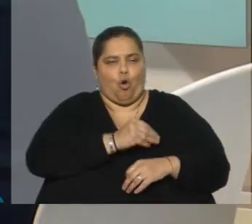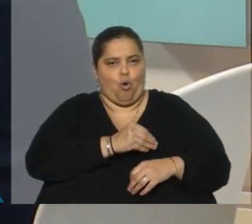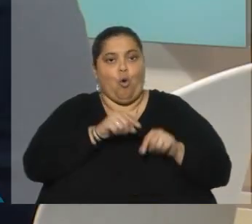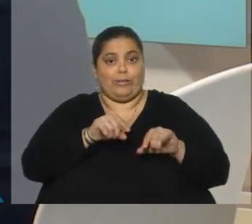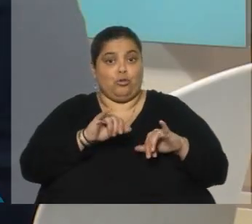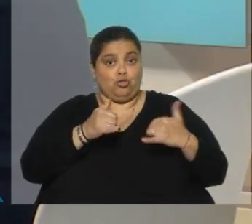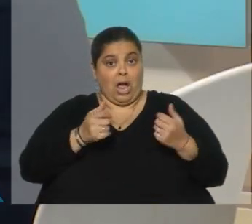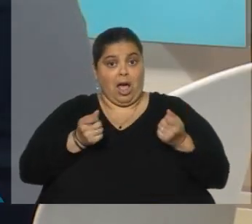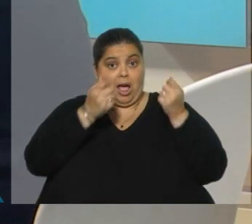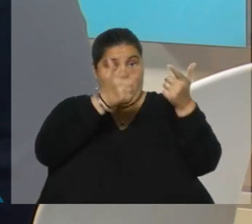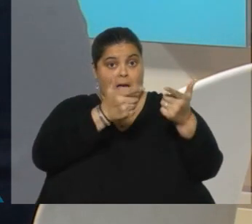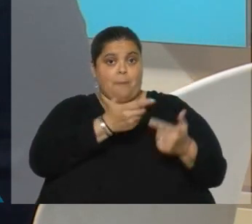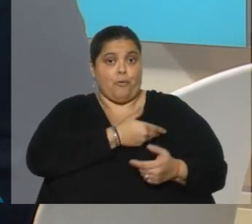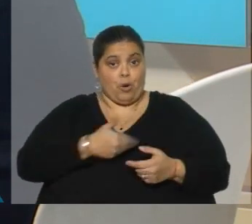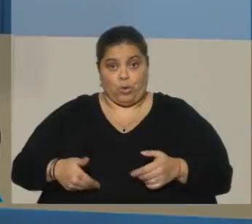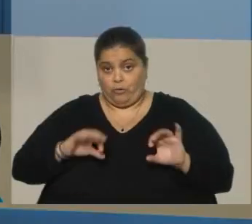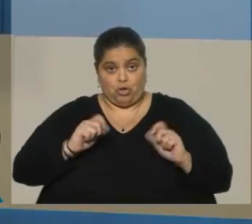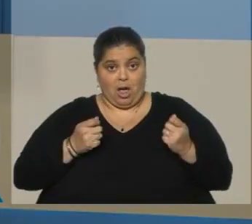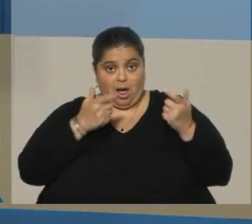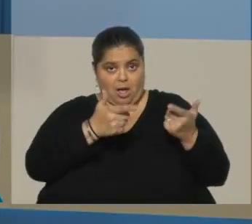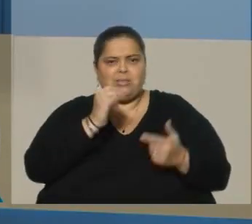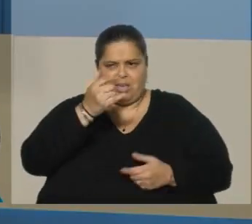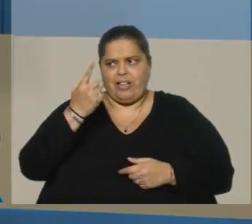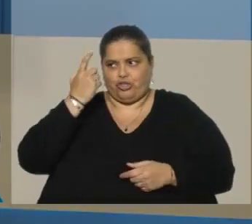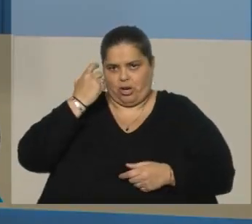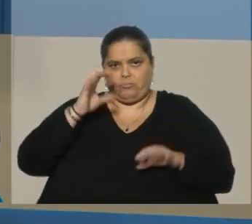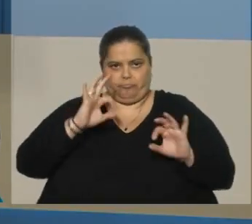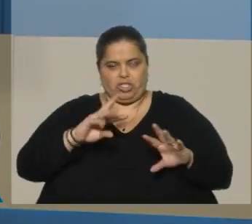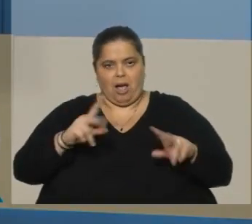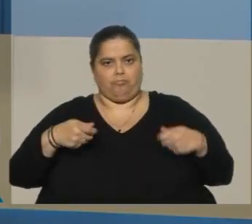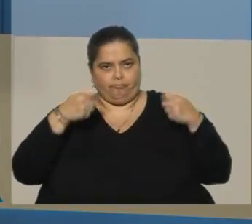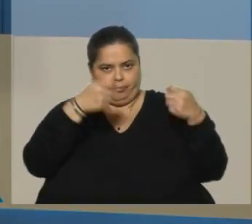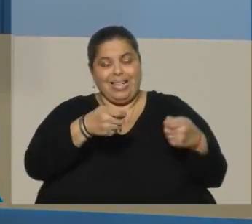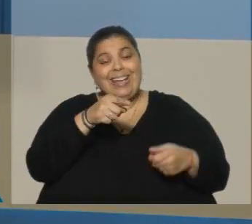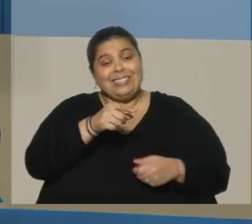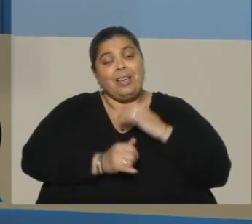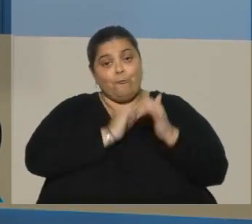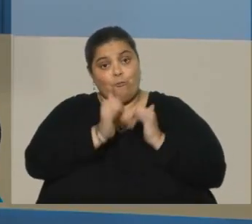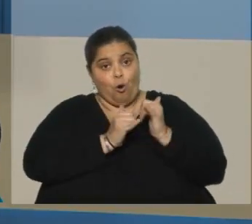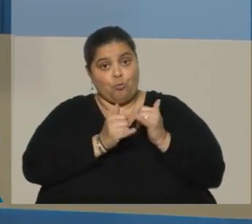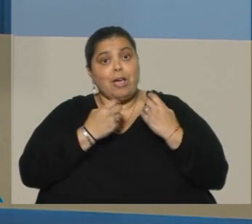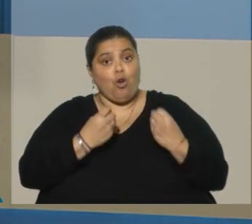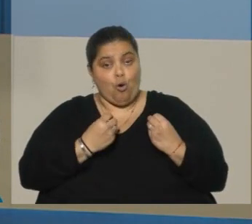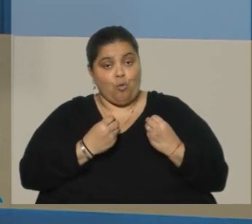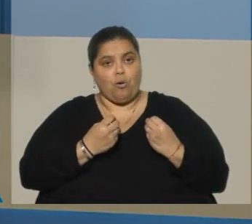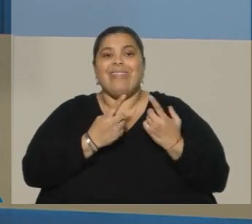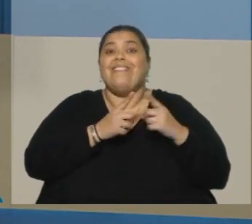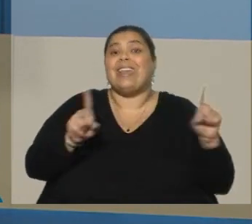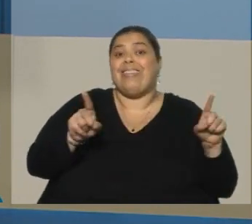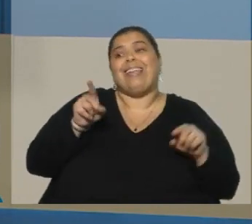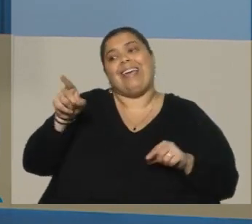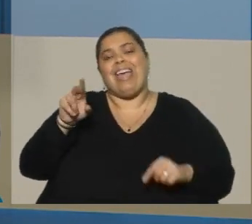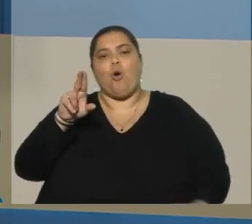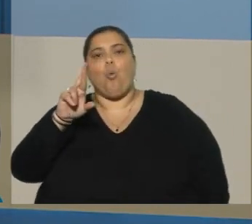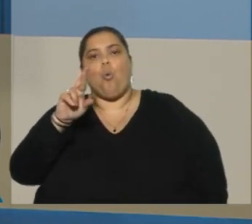entregaron al Poder Ejecutivo, ustedes? Sí, claro, el día de ayer. Ese informe tiene una construcción diferente al de la Urcea. Uh-huh.